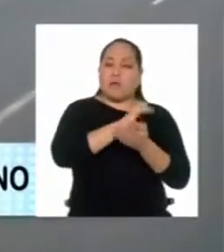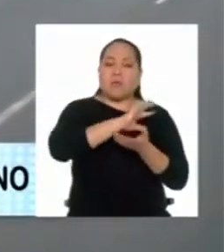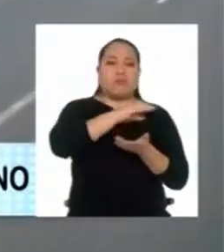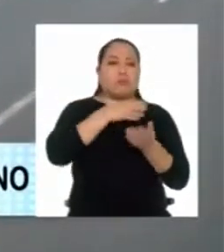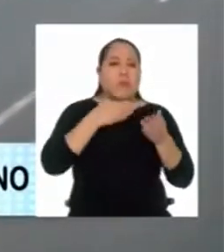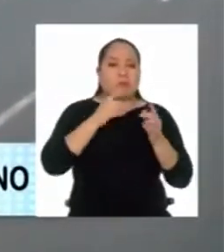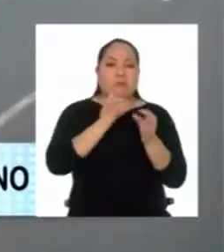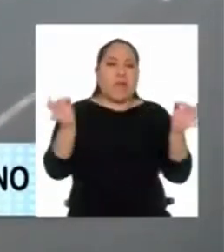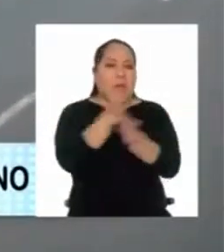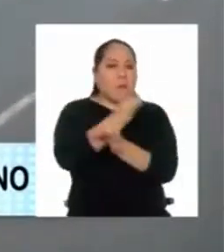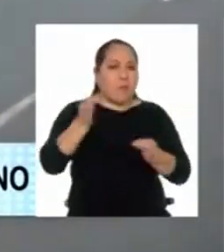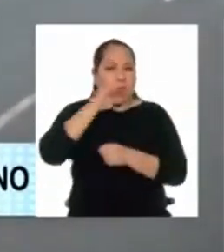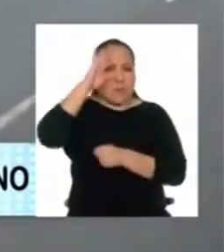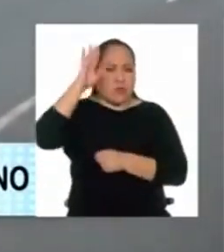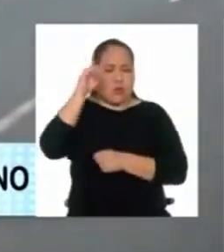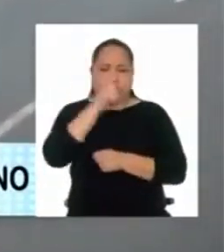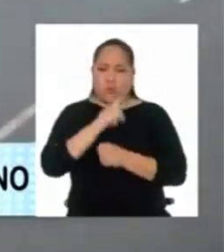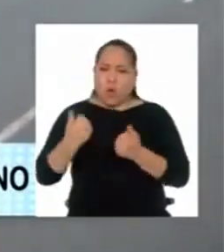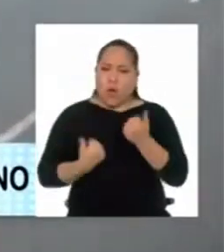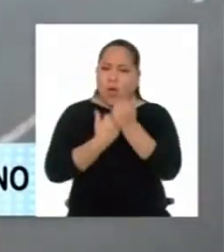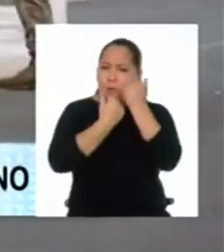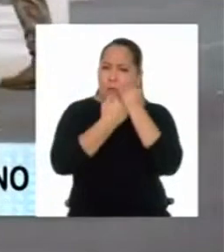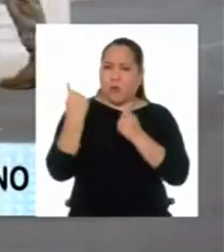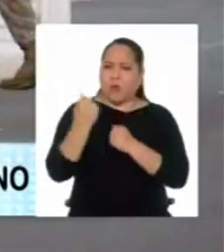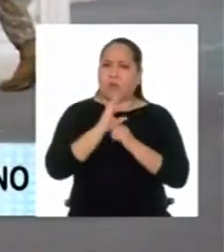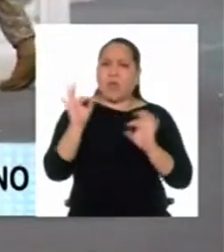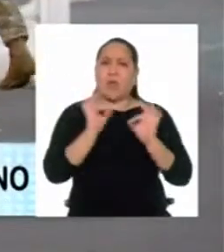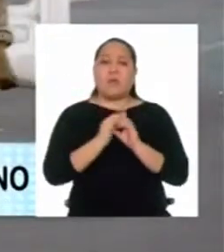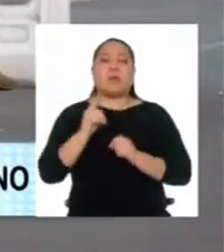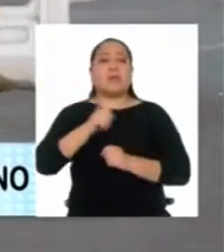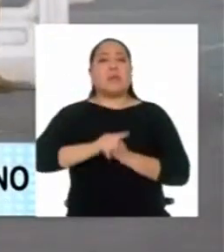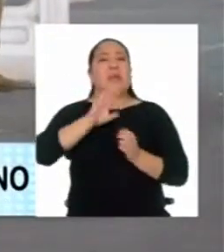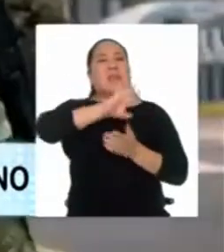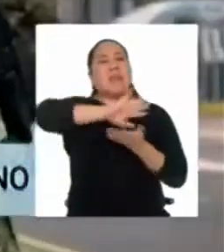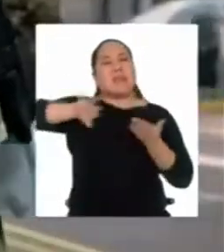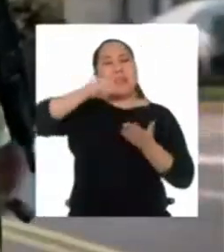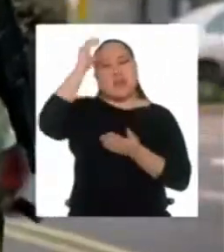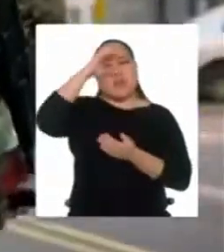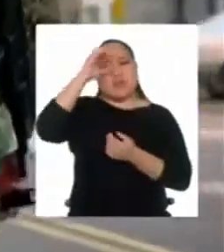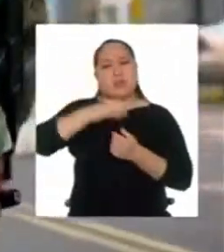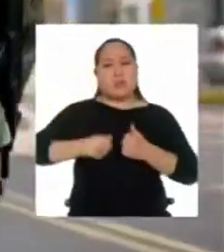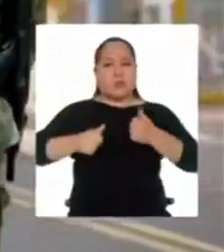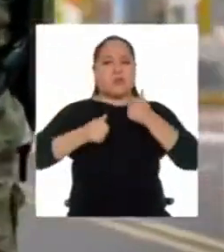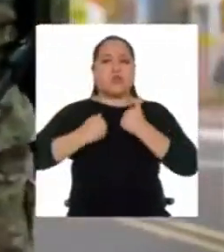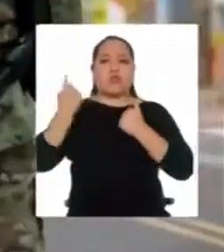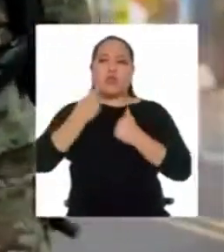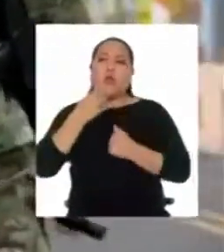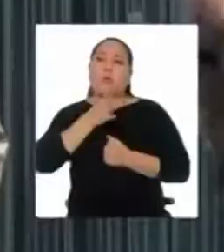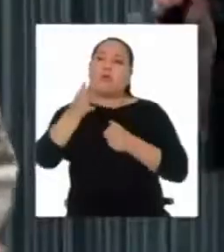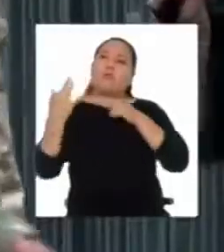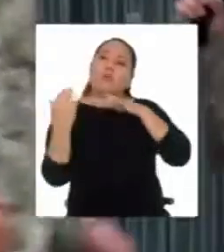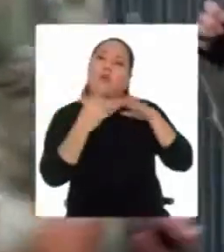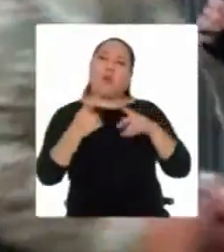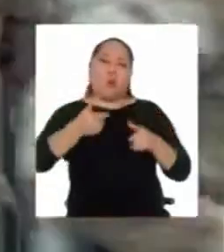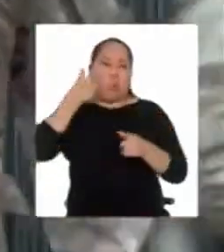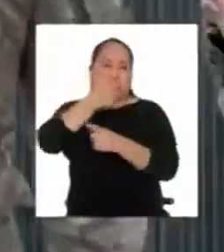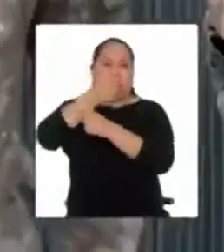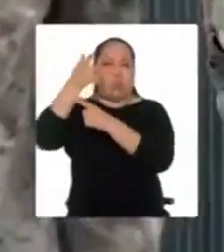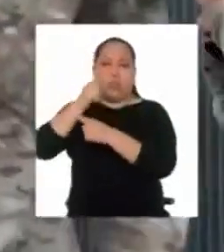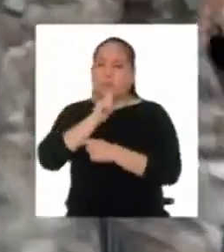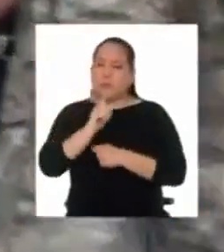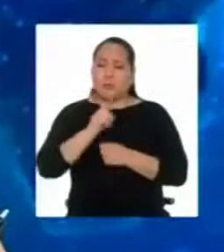interno cuando sea necesario y eliminar conceptos cerrados de que las Fuerzas Armadas solo sirven para ir a la guerra o disparar al